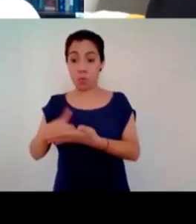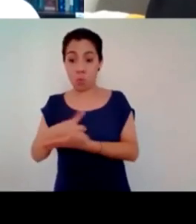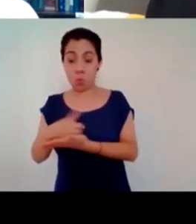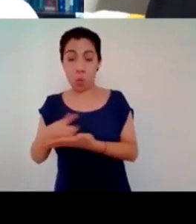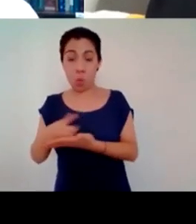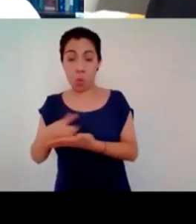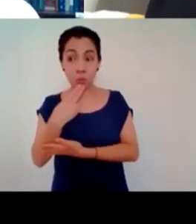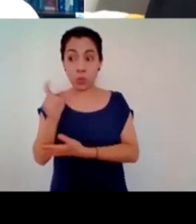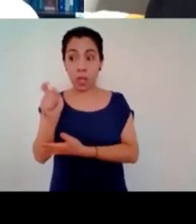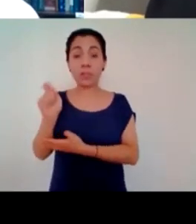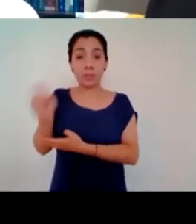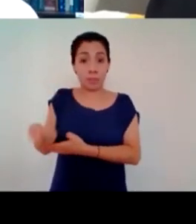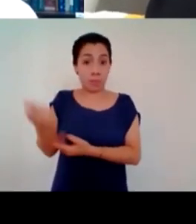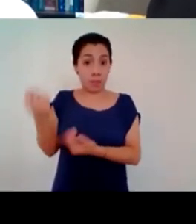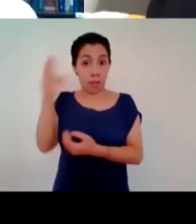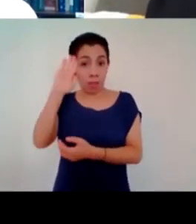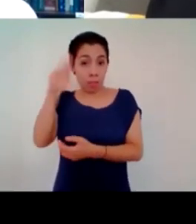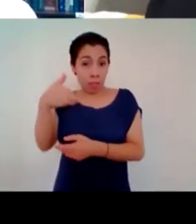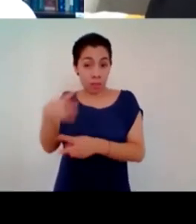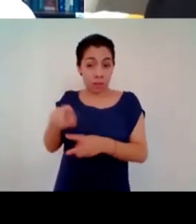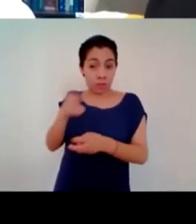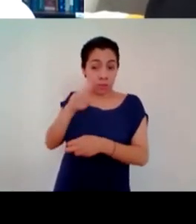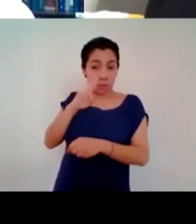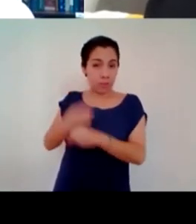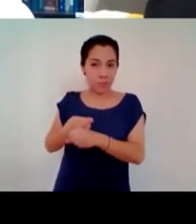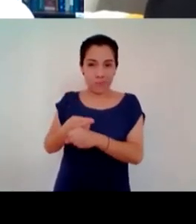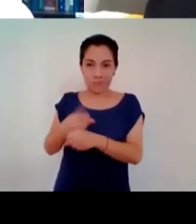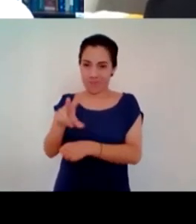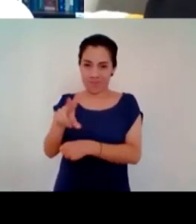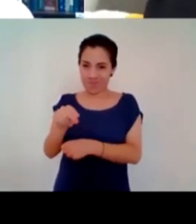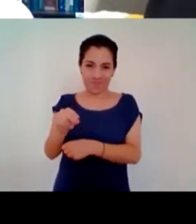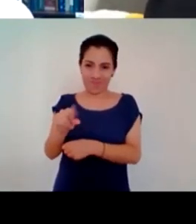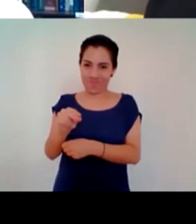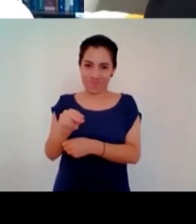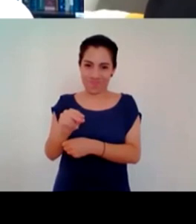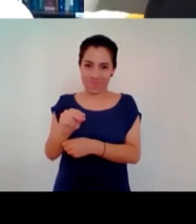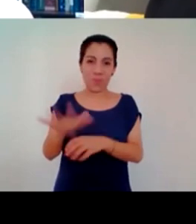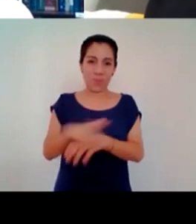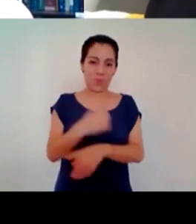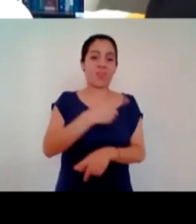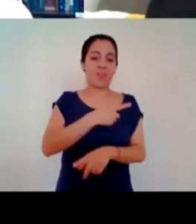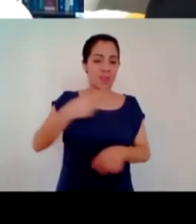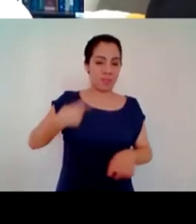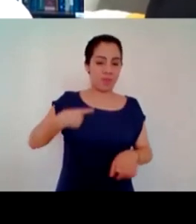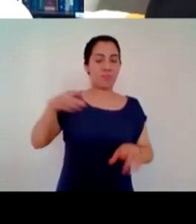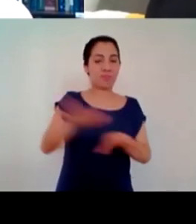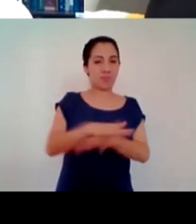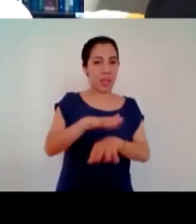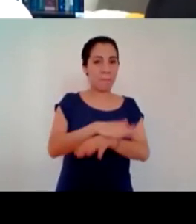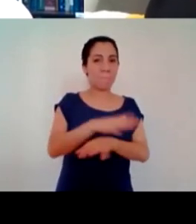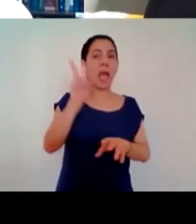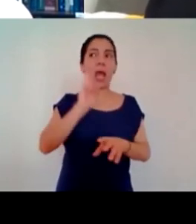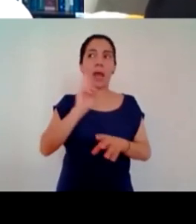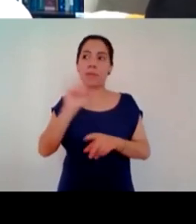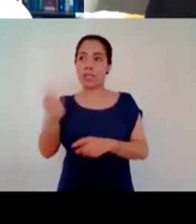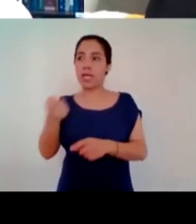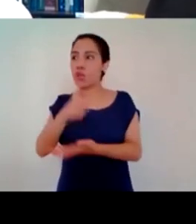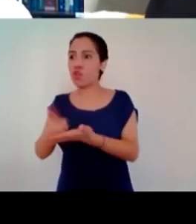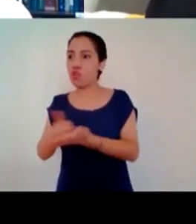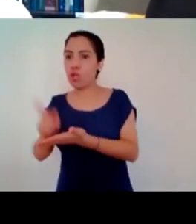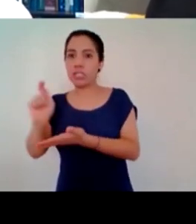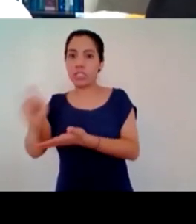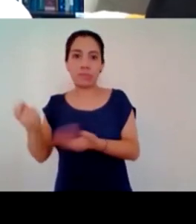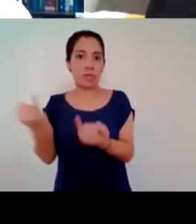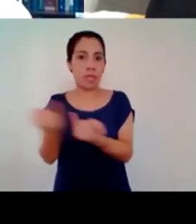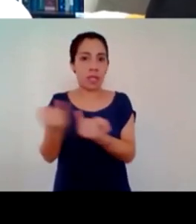consecuencias y nos ha llevado a construir todo este paradigma de la guerra violenta contra las drogas, que termina por ser una guerra contra la